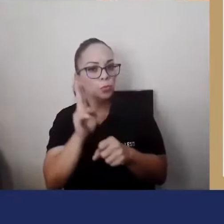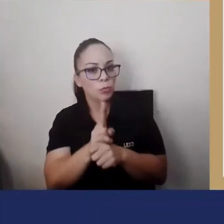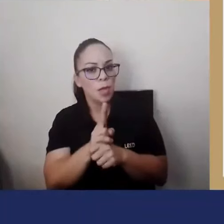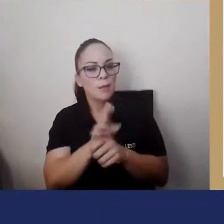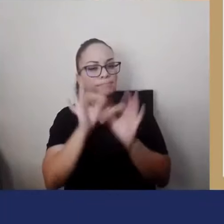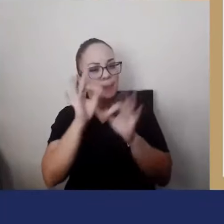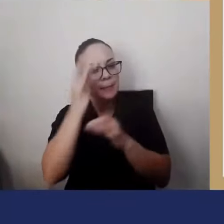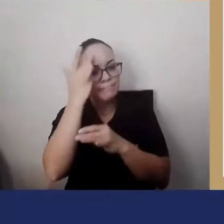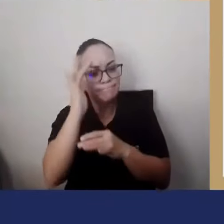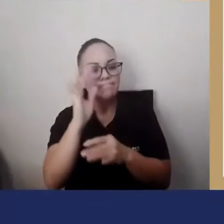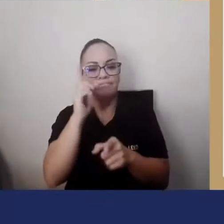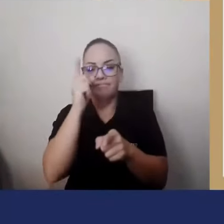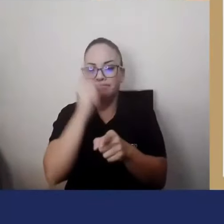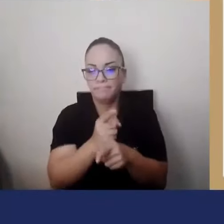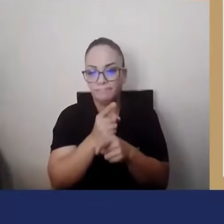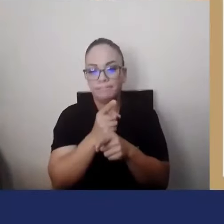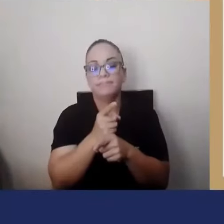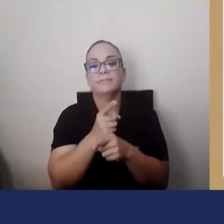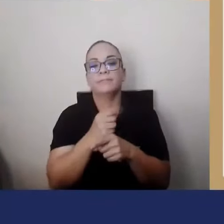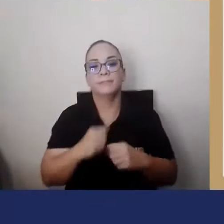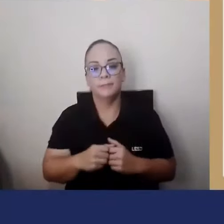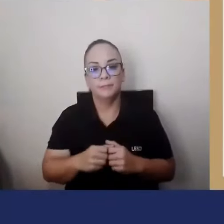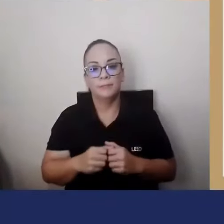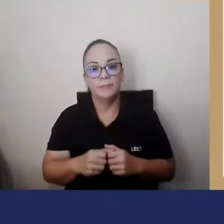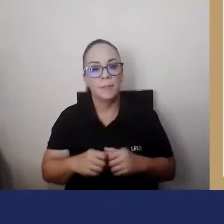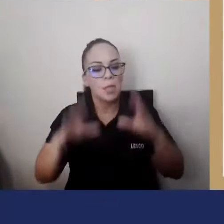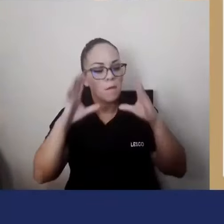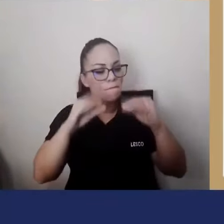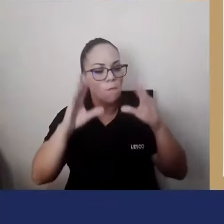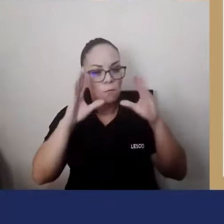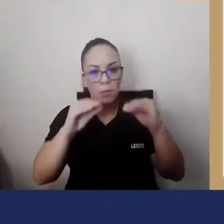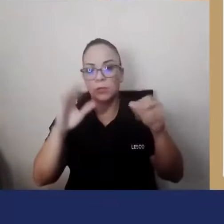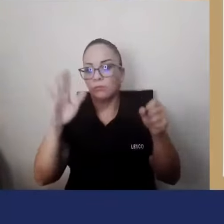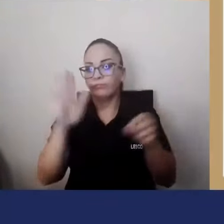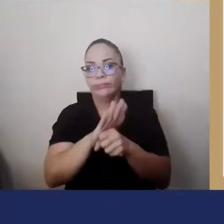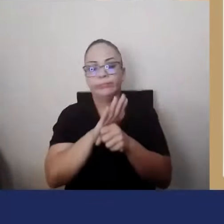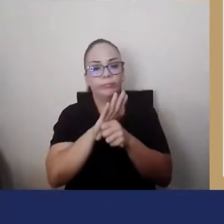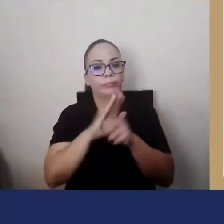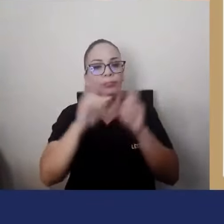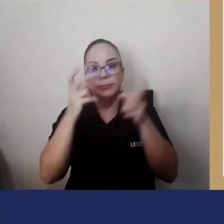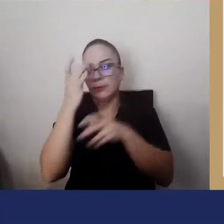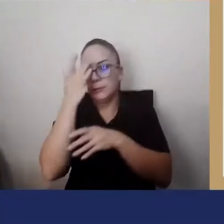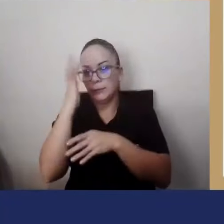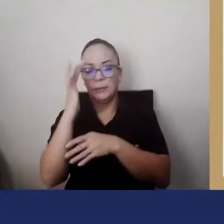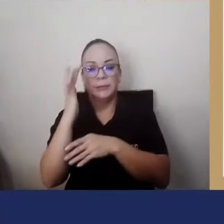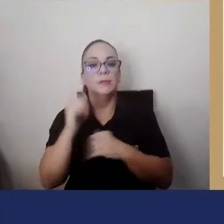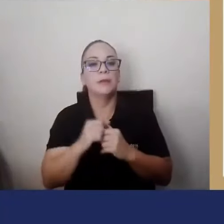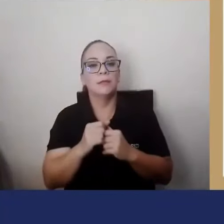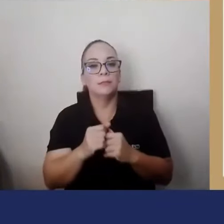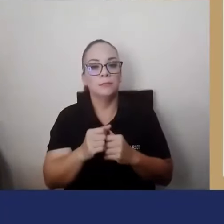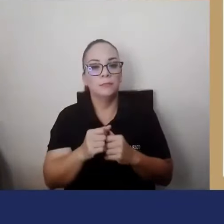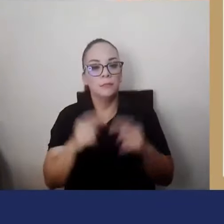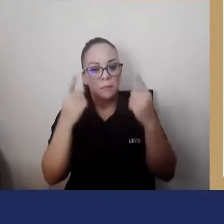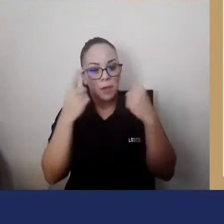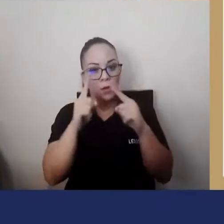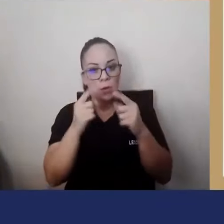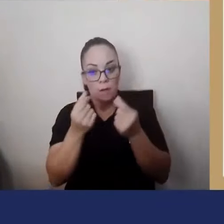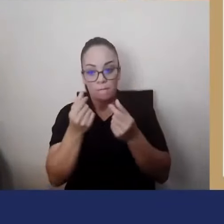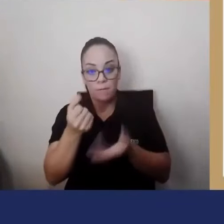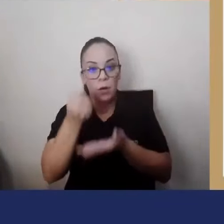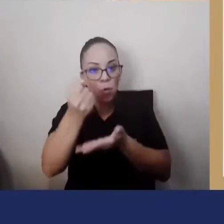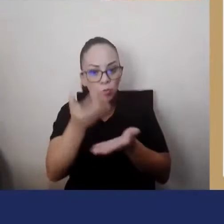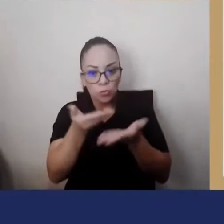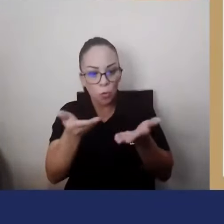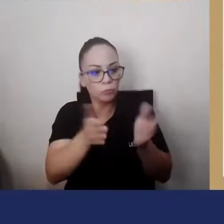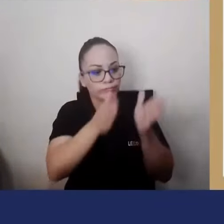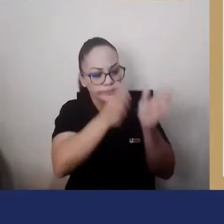oportuna toda la información y la inteligencia policial para una distribución adecuada y oportuna del recurso.